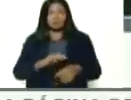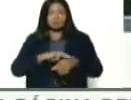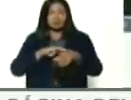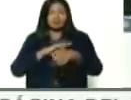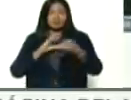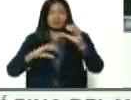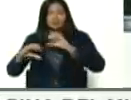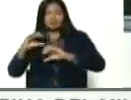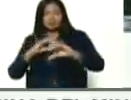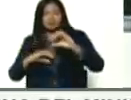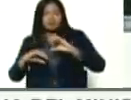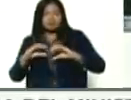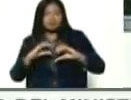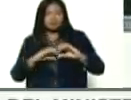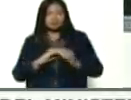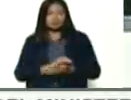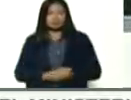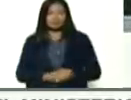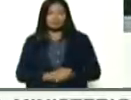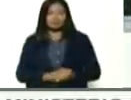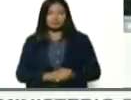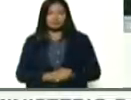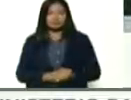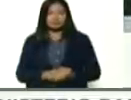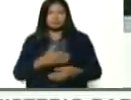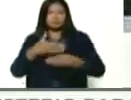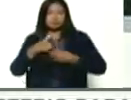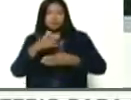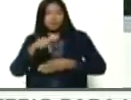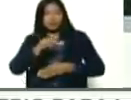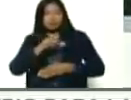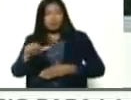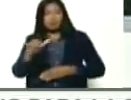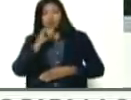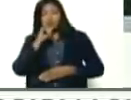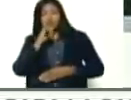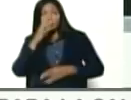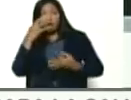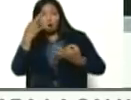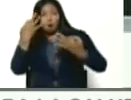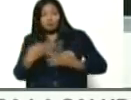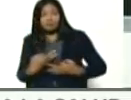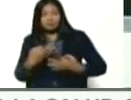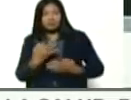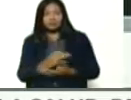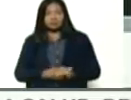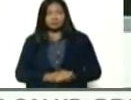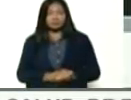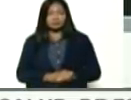conversa y pto esta semana salió una información oficial